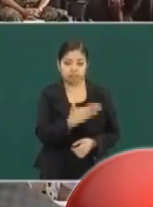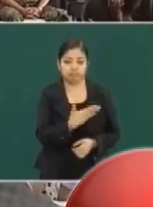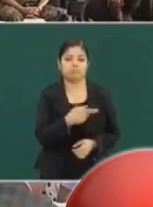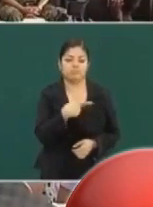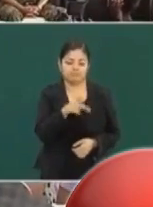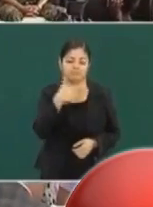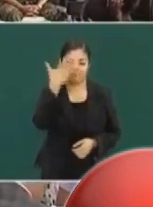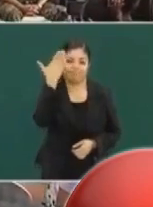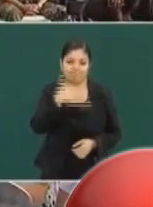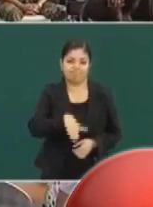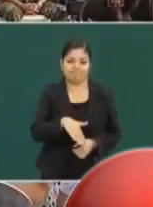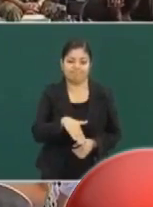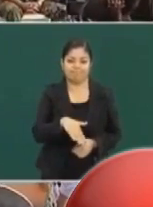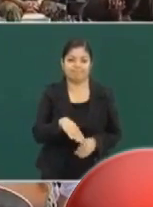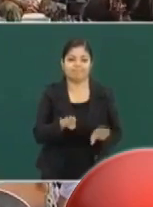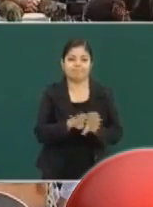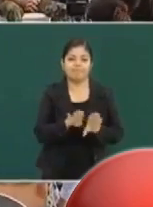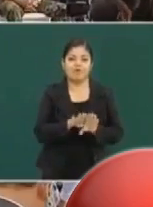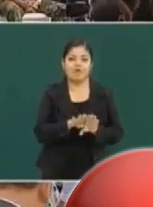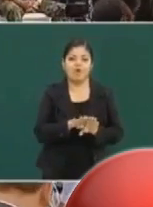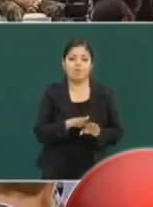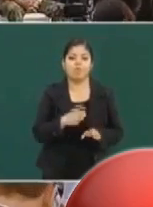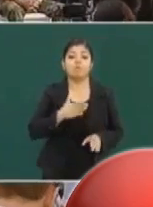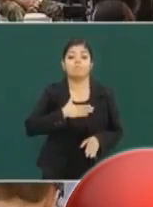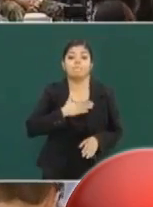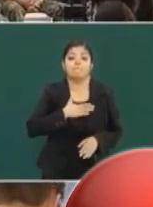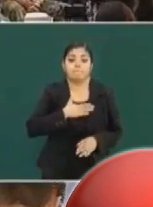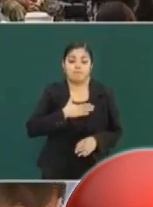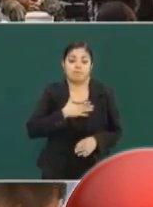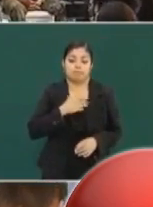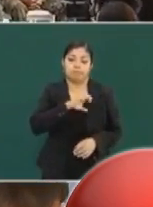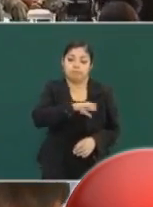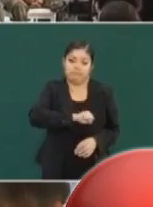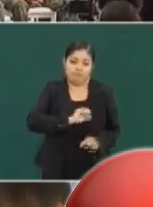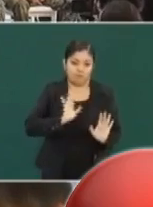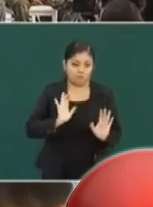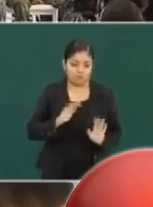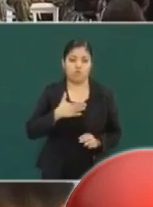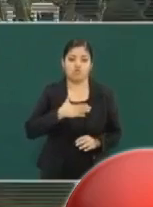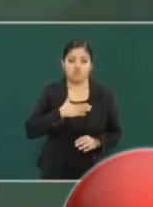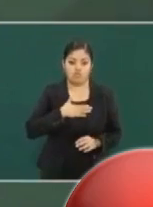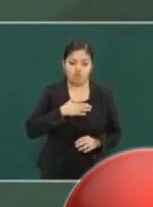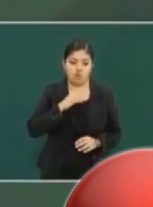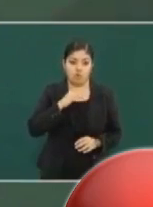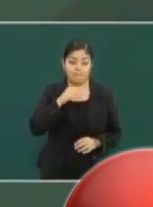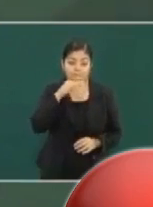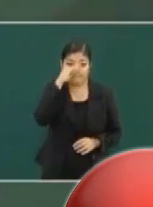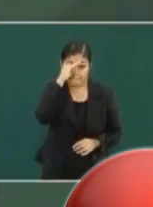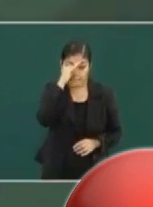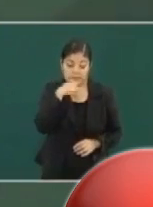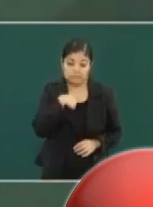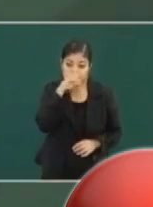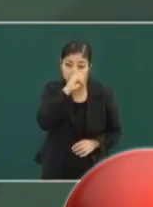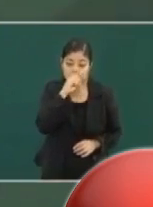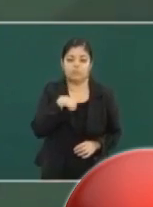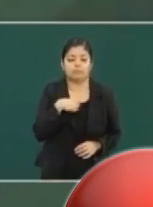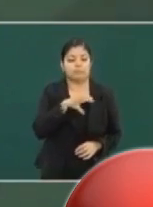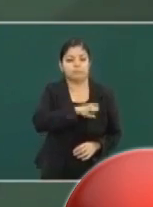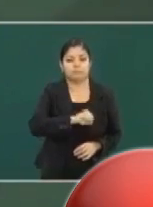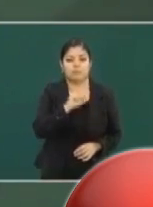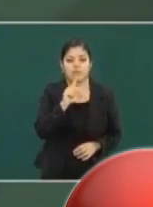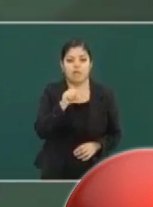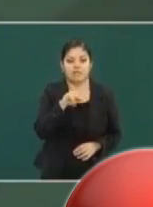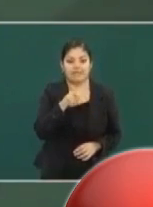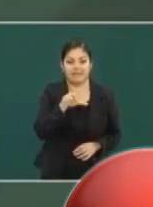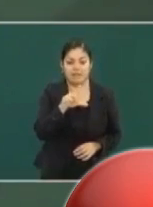ve cómo es asunto de apreciaciones. Yo pienso Daniel Cabrera. Y están también